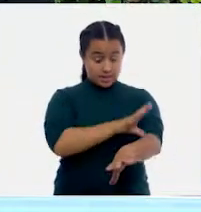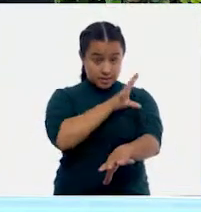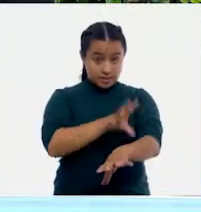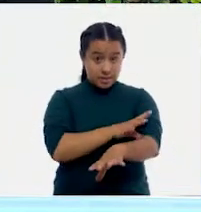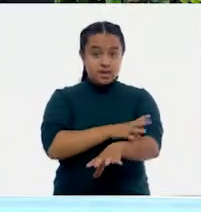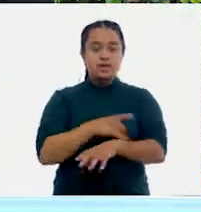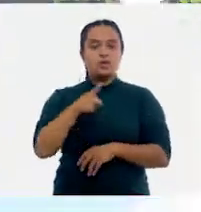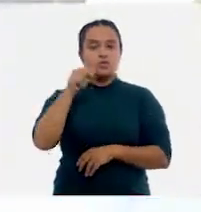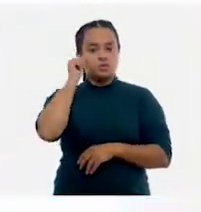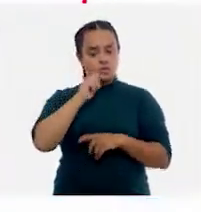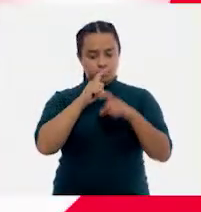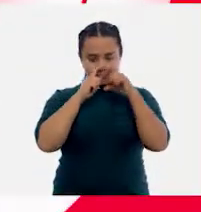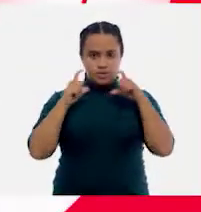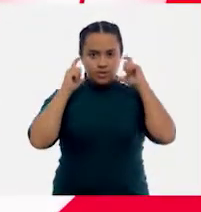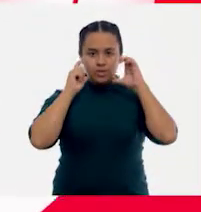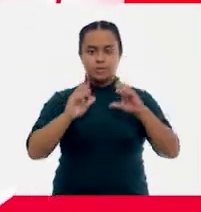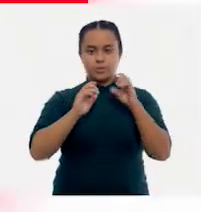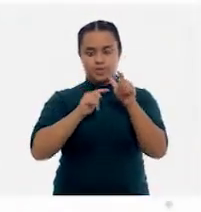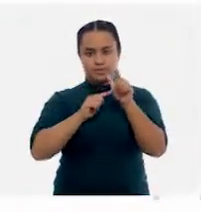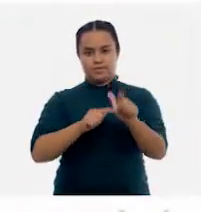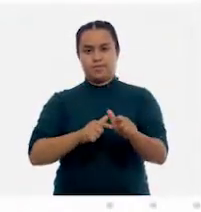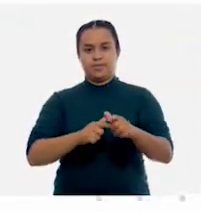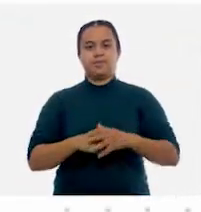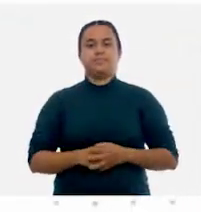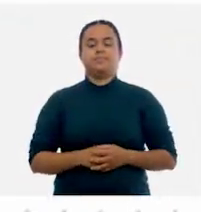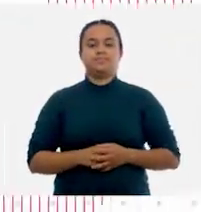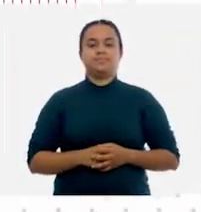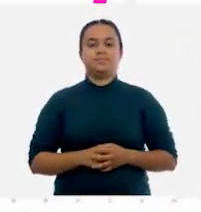no olvides la protección.